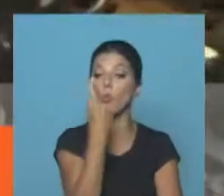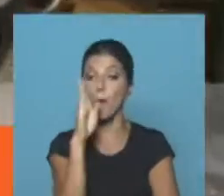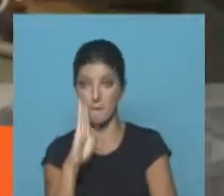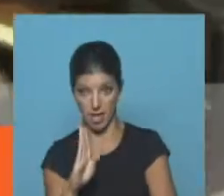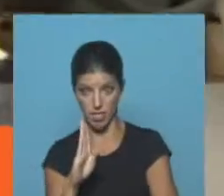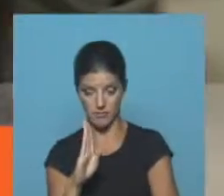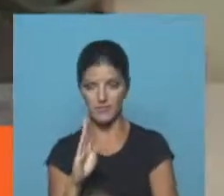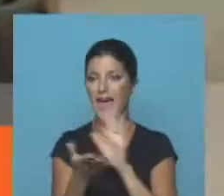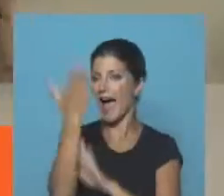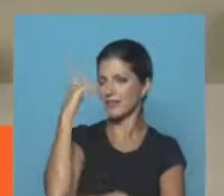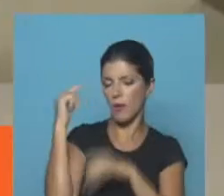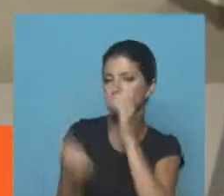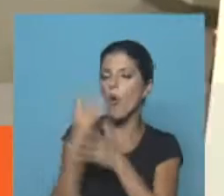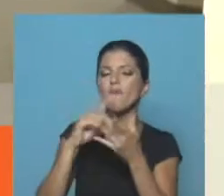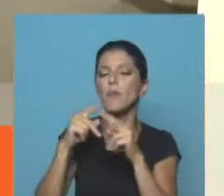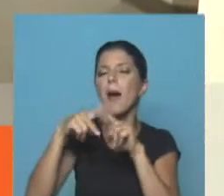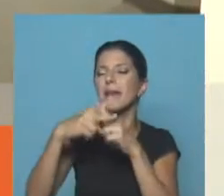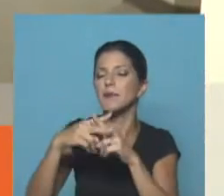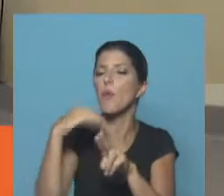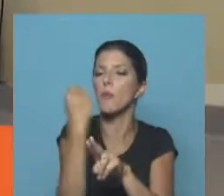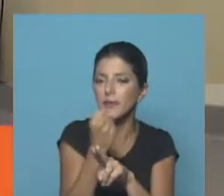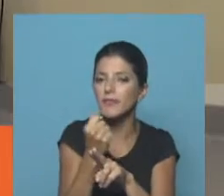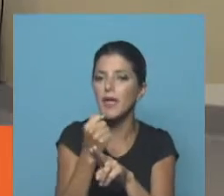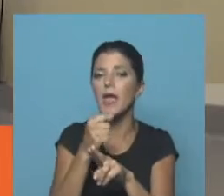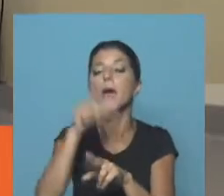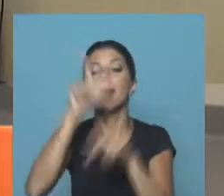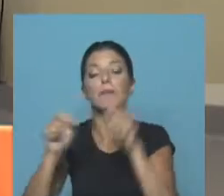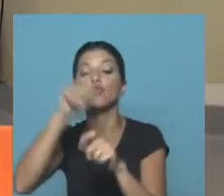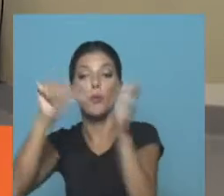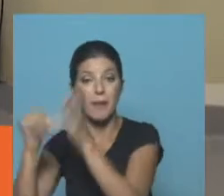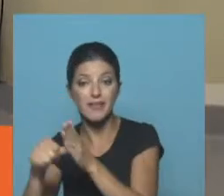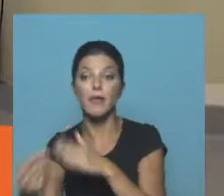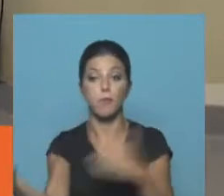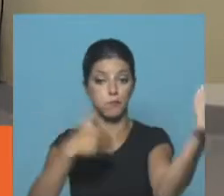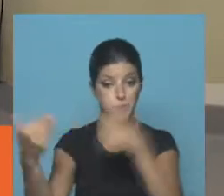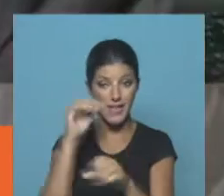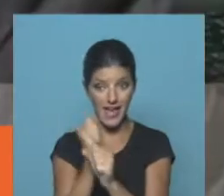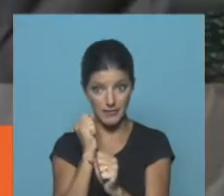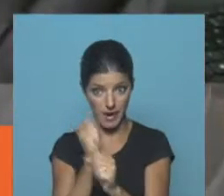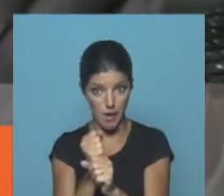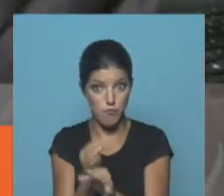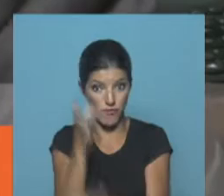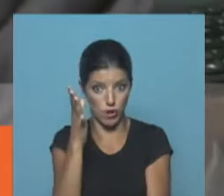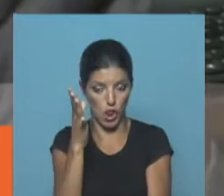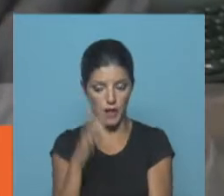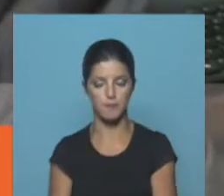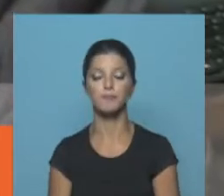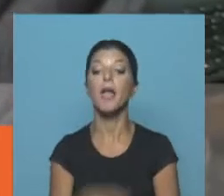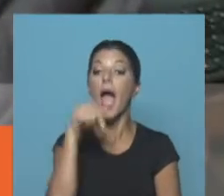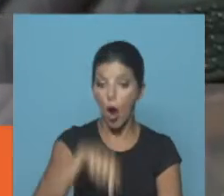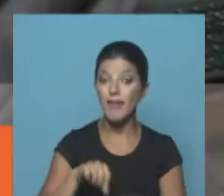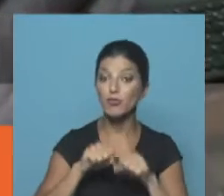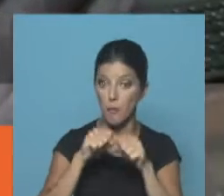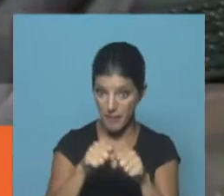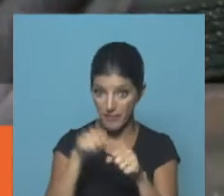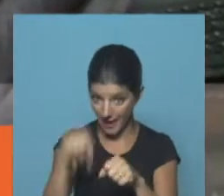había evidenciado como un mecanismo eficaz para reclutar trabajadores extranjeros calificados. La suspensión fue